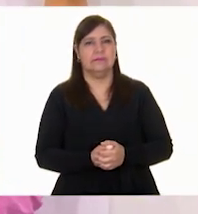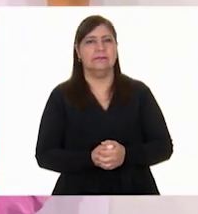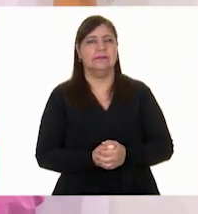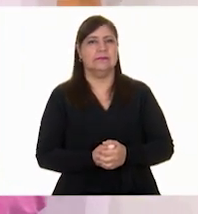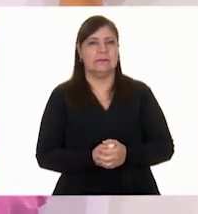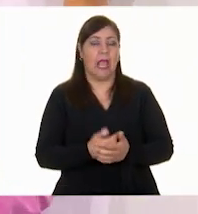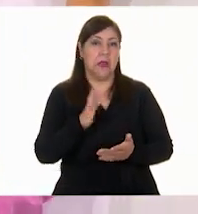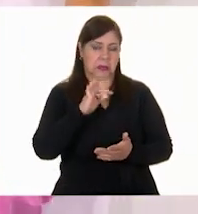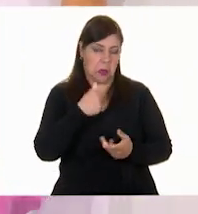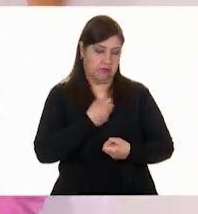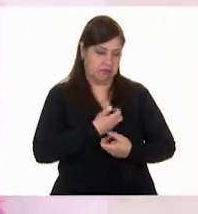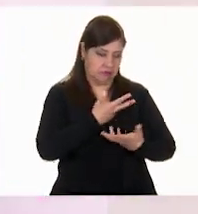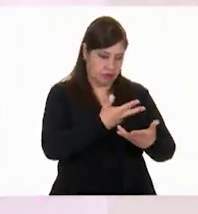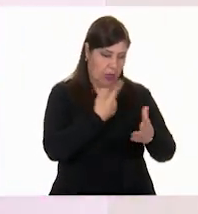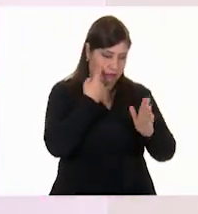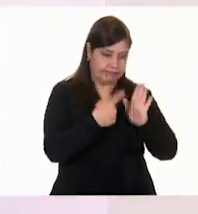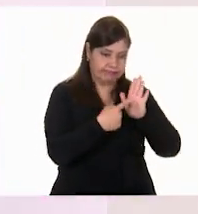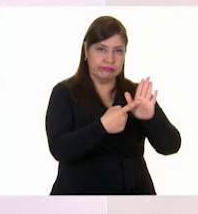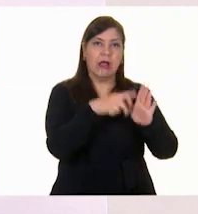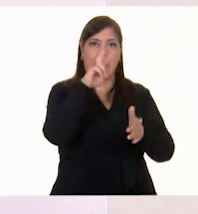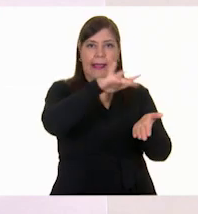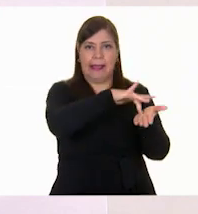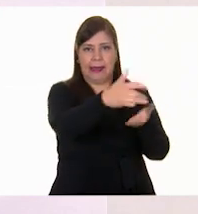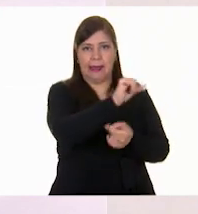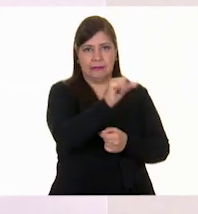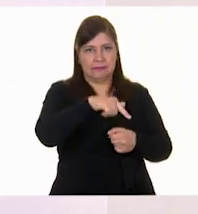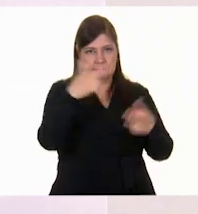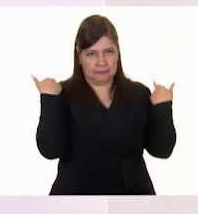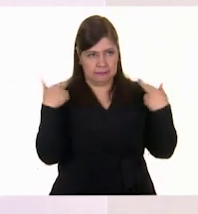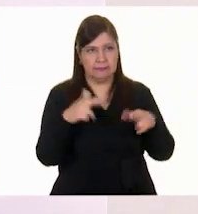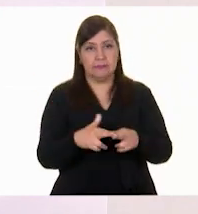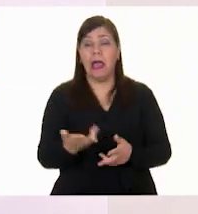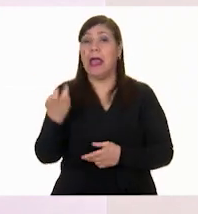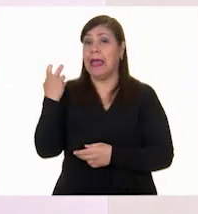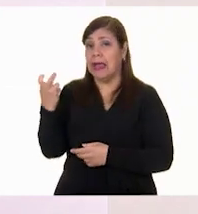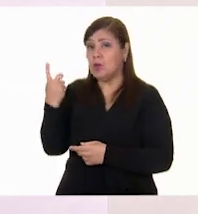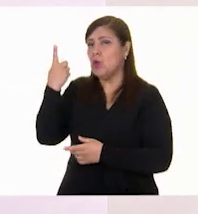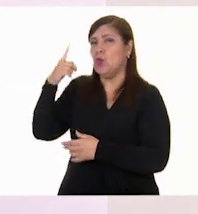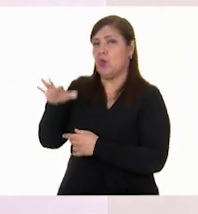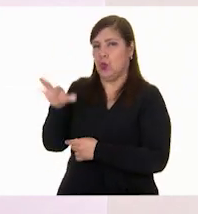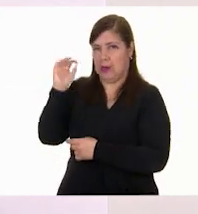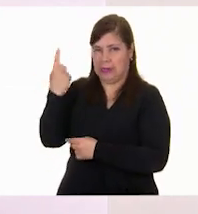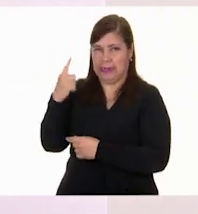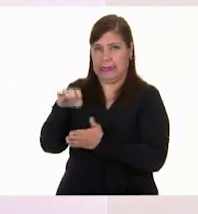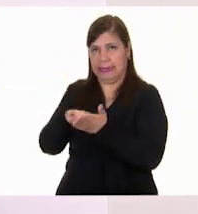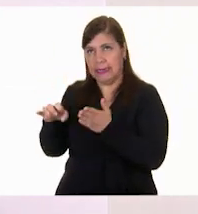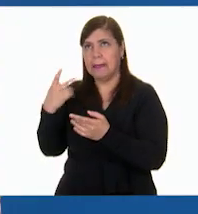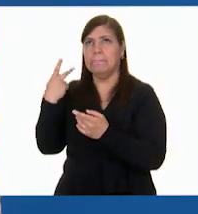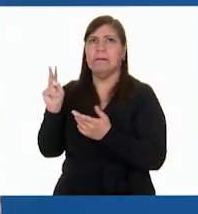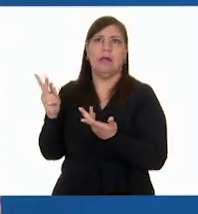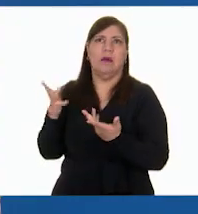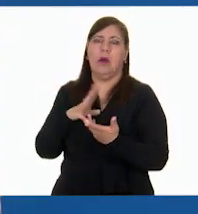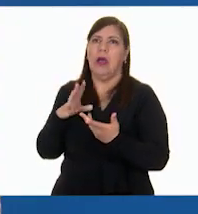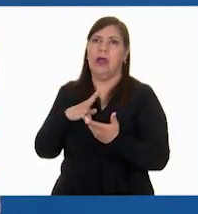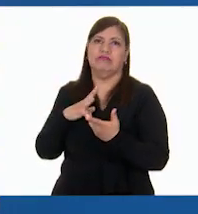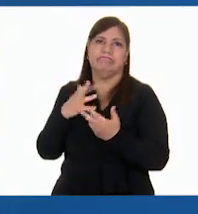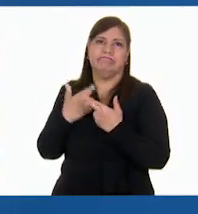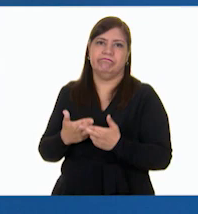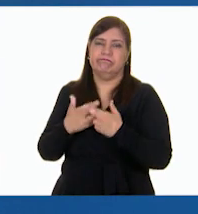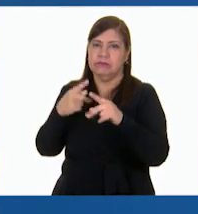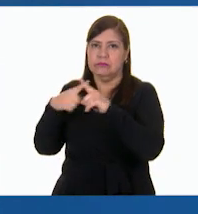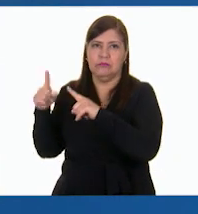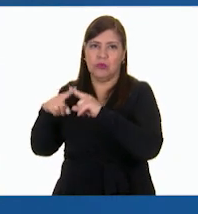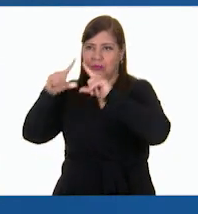mi gratitud. Sí. Y es que este es solo un ejemplo, pero hay tantos a lo largo de todo el país